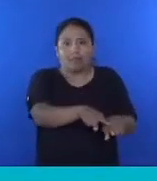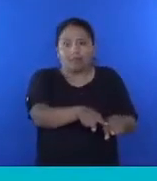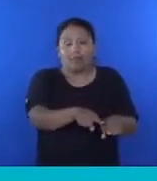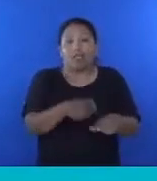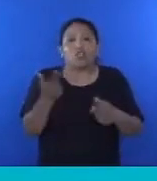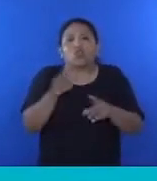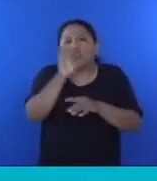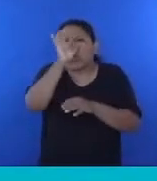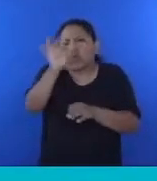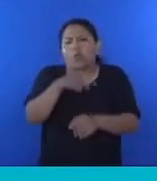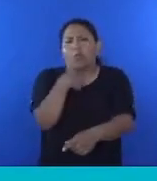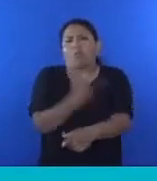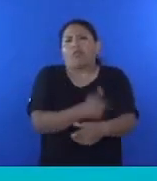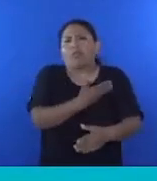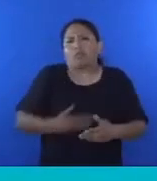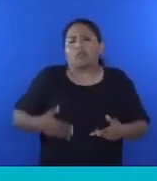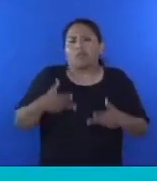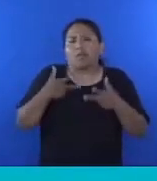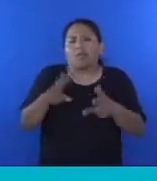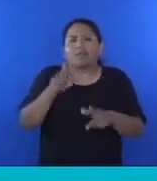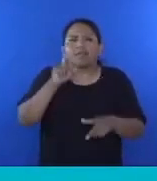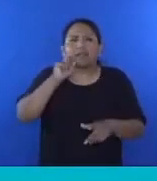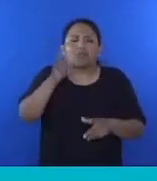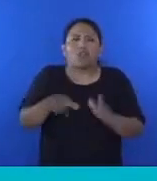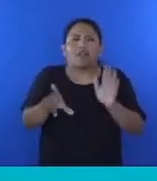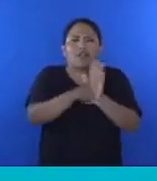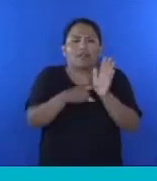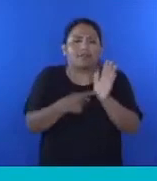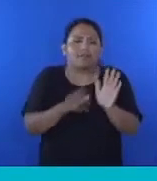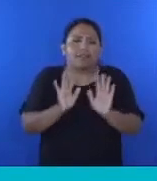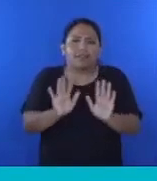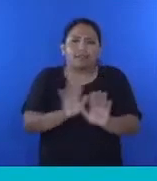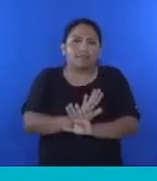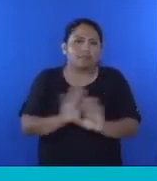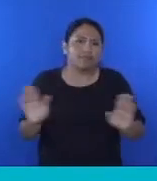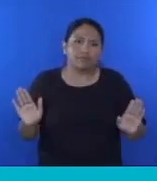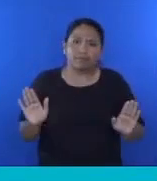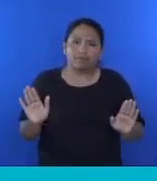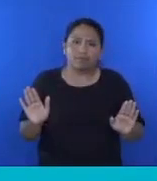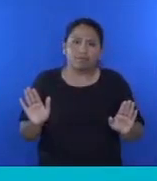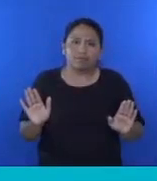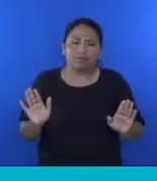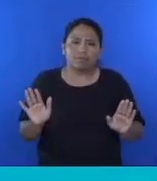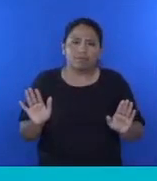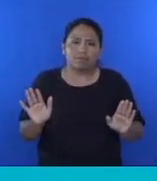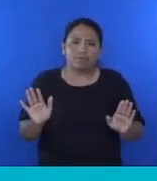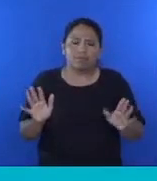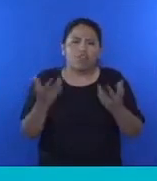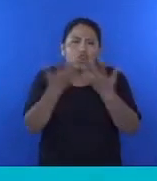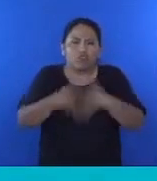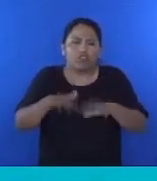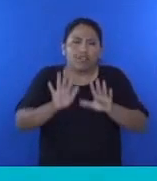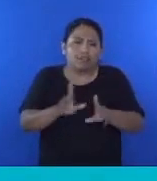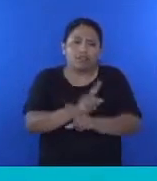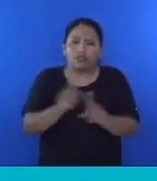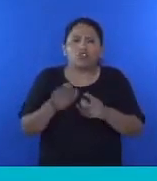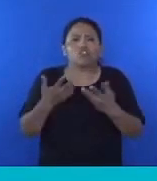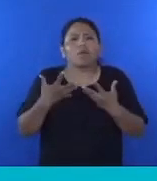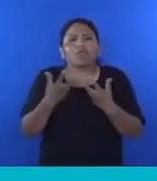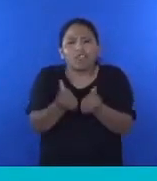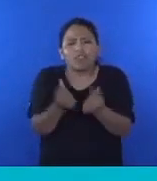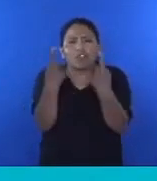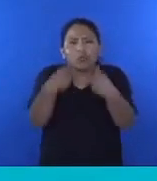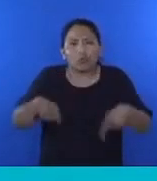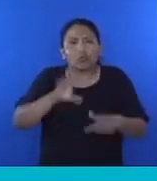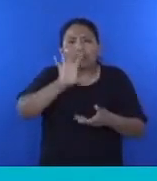Poder Ejecutivo a violar la ley. Esto no funciona así. Nosotros vamos a defender los recursos de la provincia de